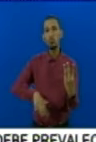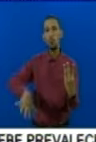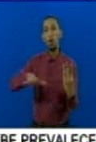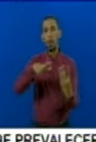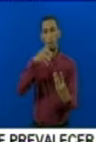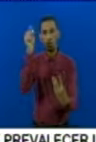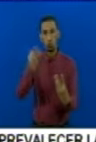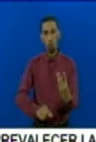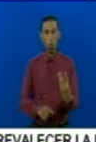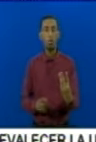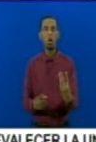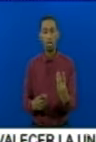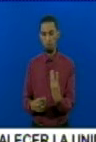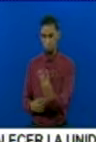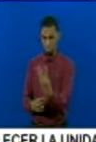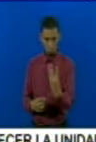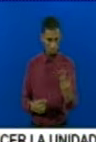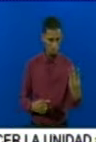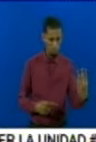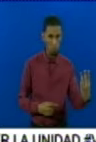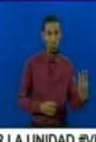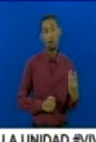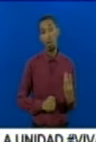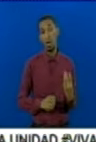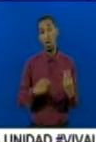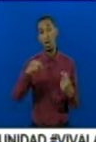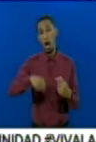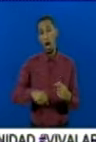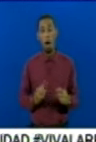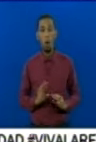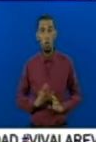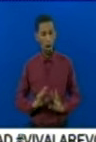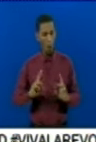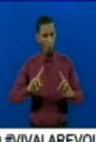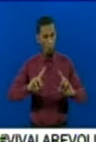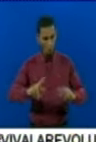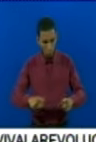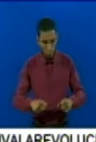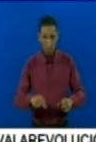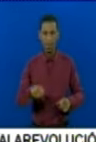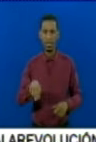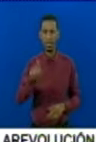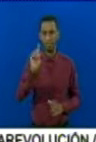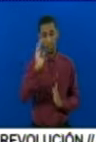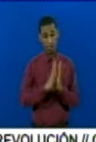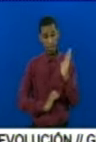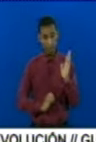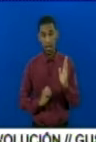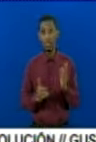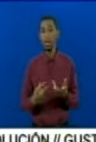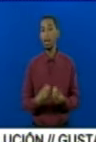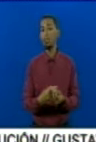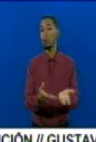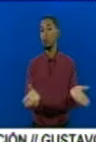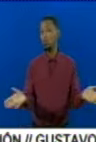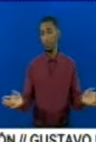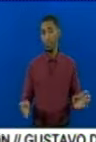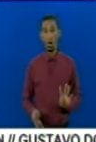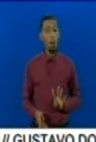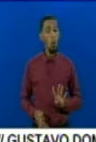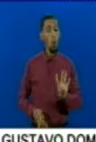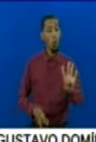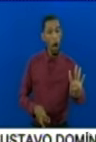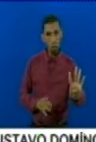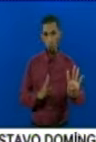tuviera algo. Y ya ahora se vuelve con esa misma dinámica en la distribución, reiteramos, de las cuatro libras de